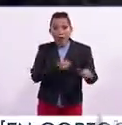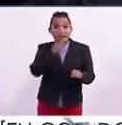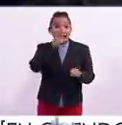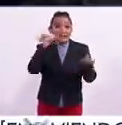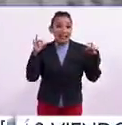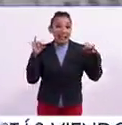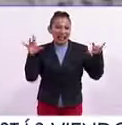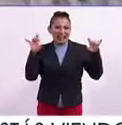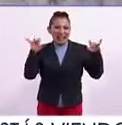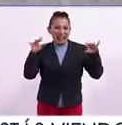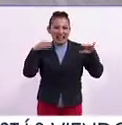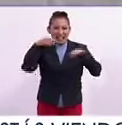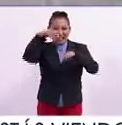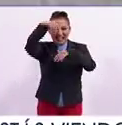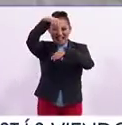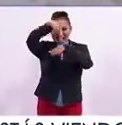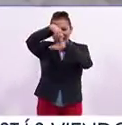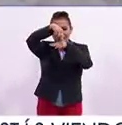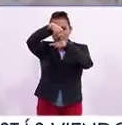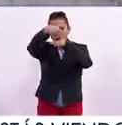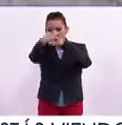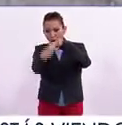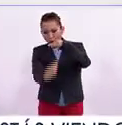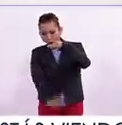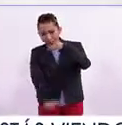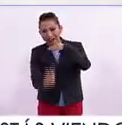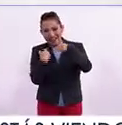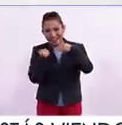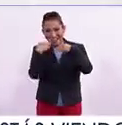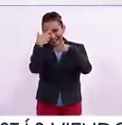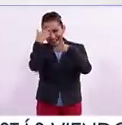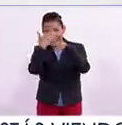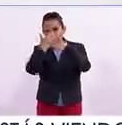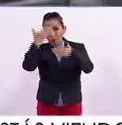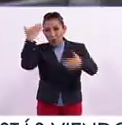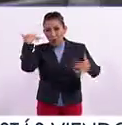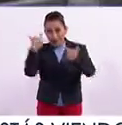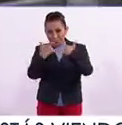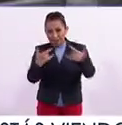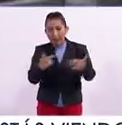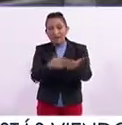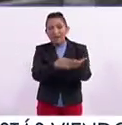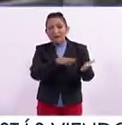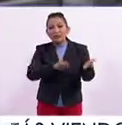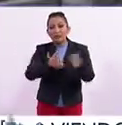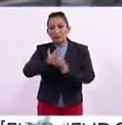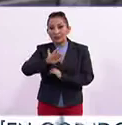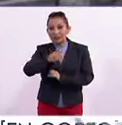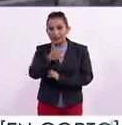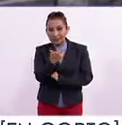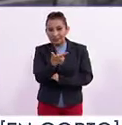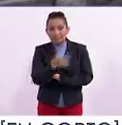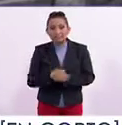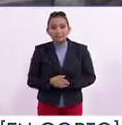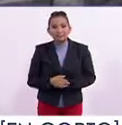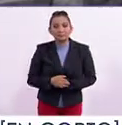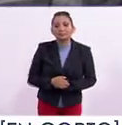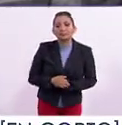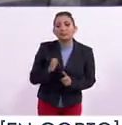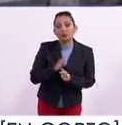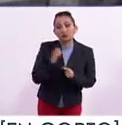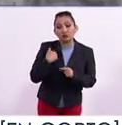Ángel, cuando se cayó el Ángel en julio de 1957. Entonces se le dio mucho